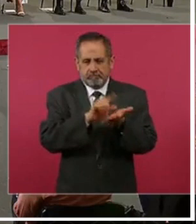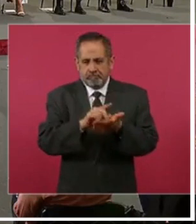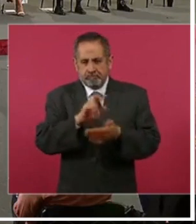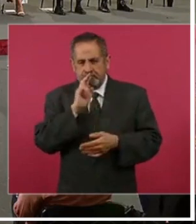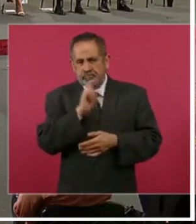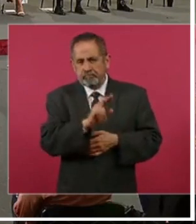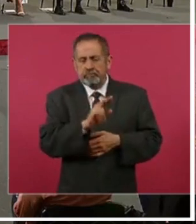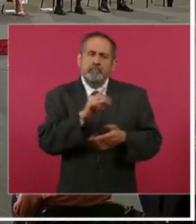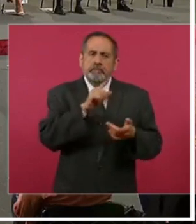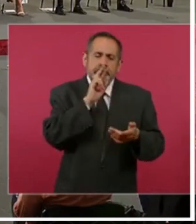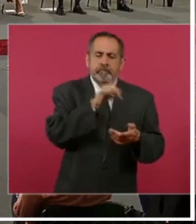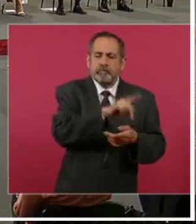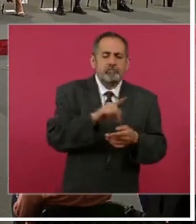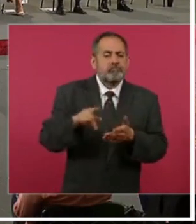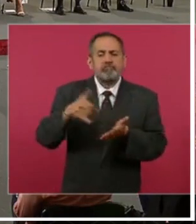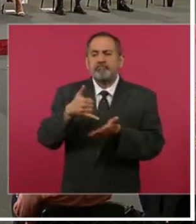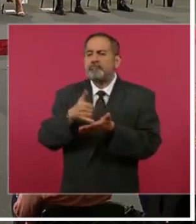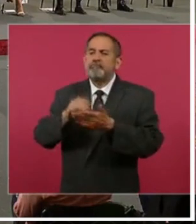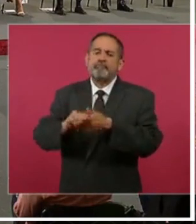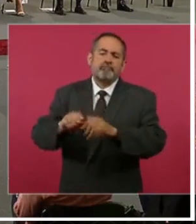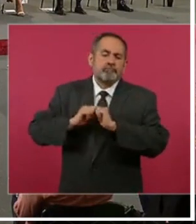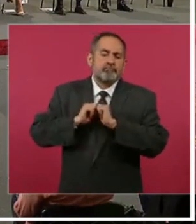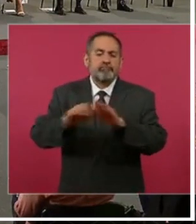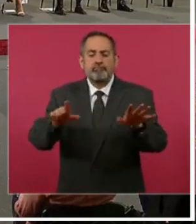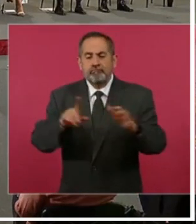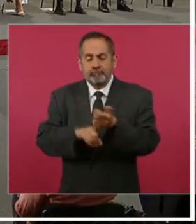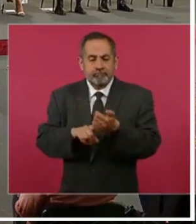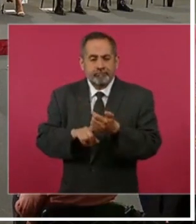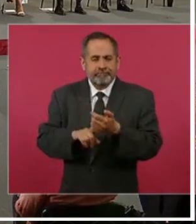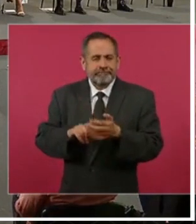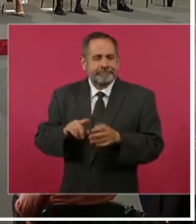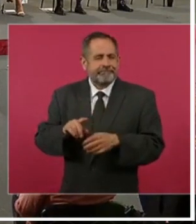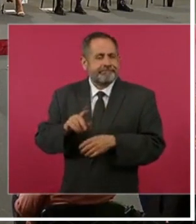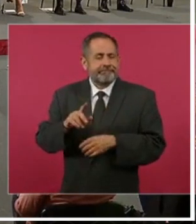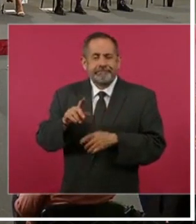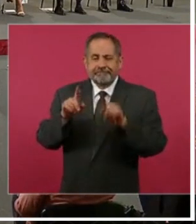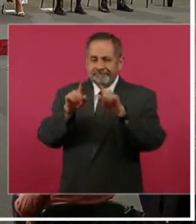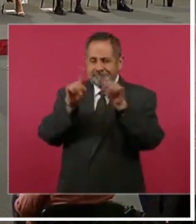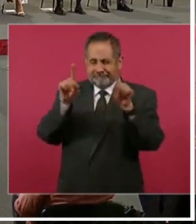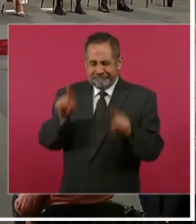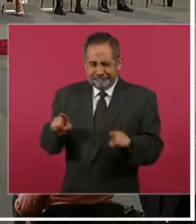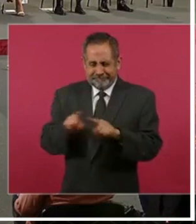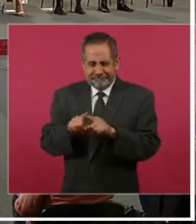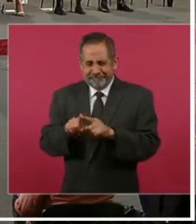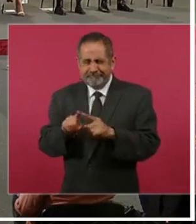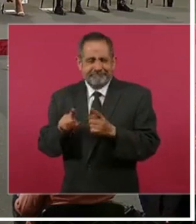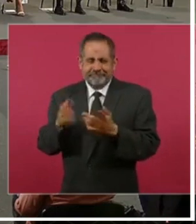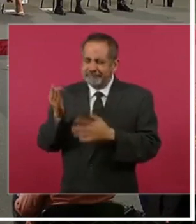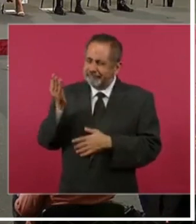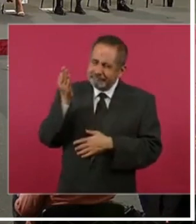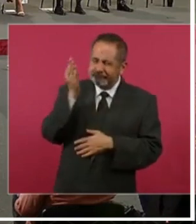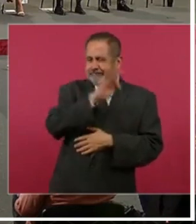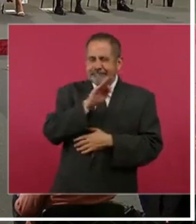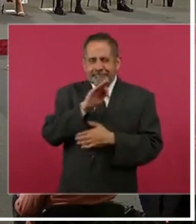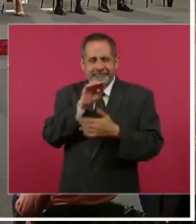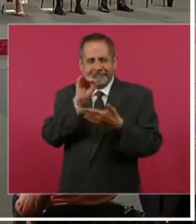bueno, no respondió a este tuit, publicó uno con la supuesta boleta, la cual es falsa, y